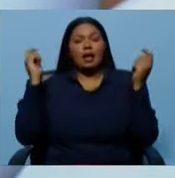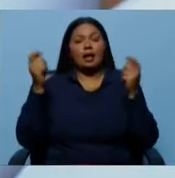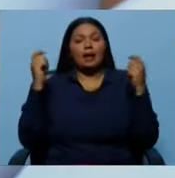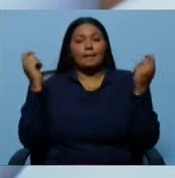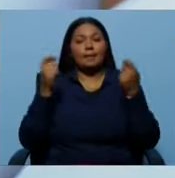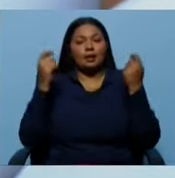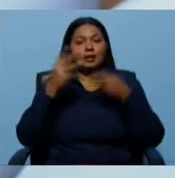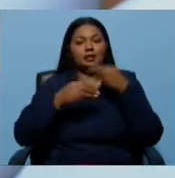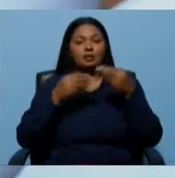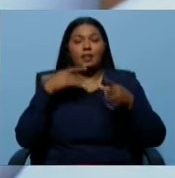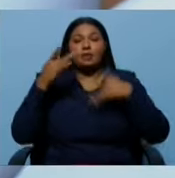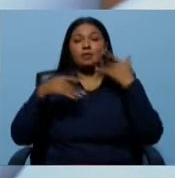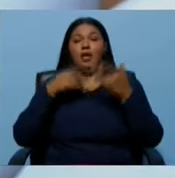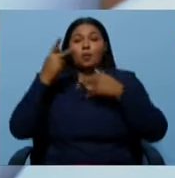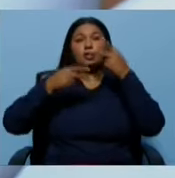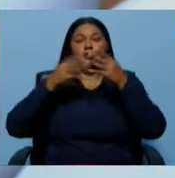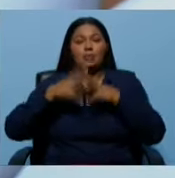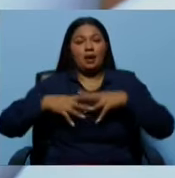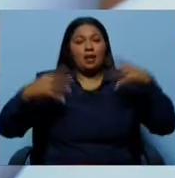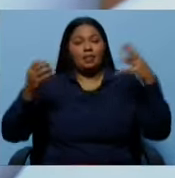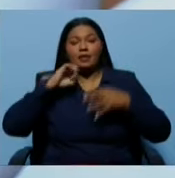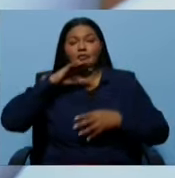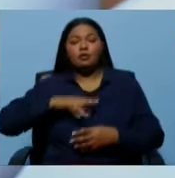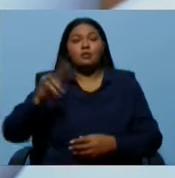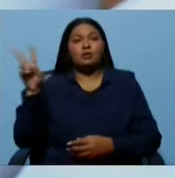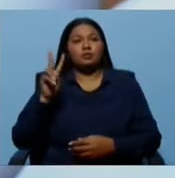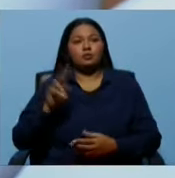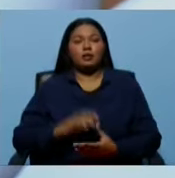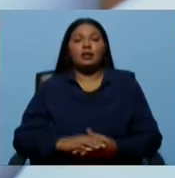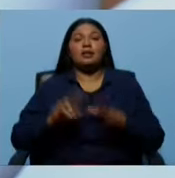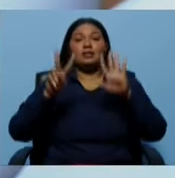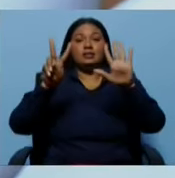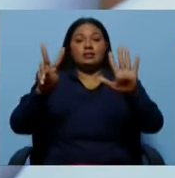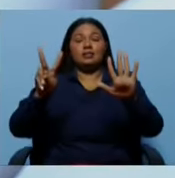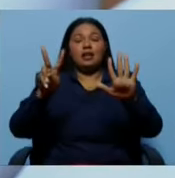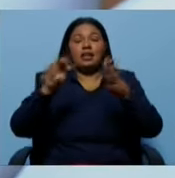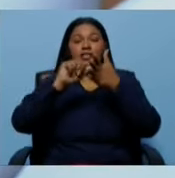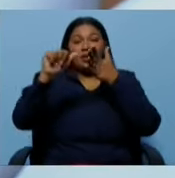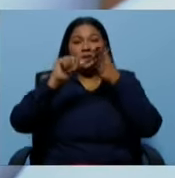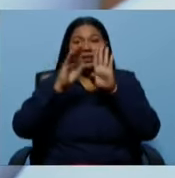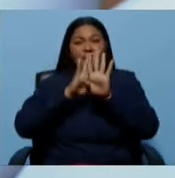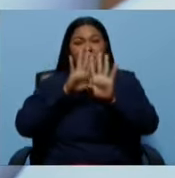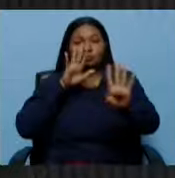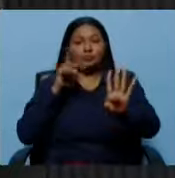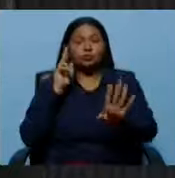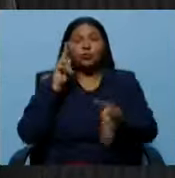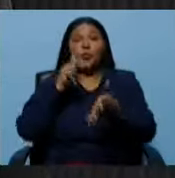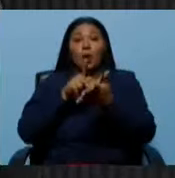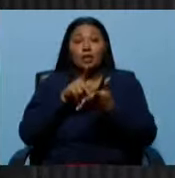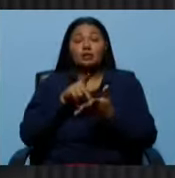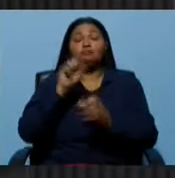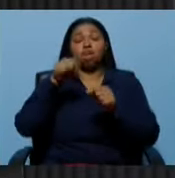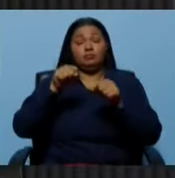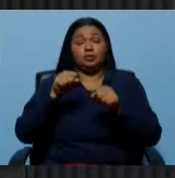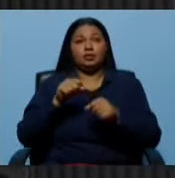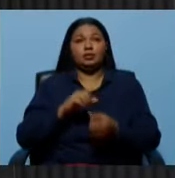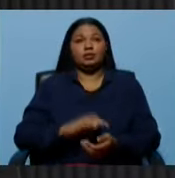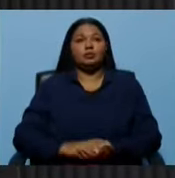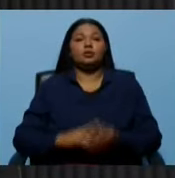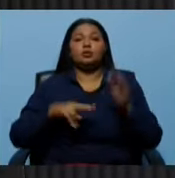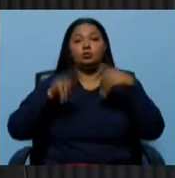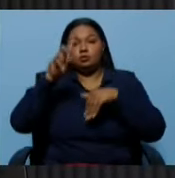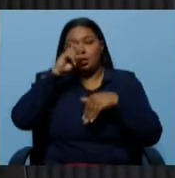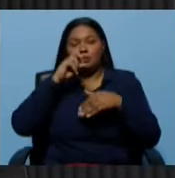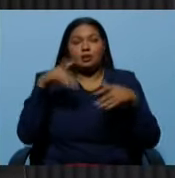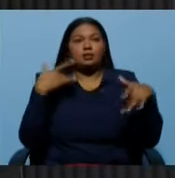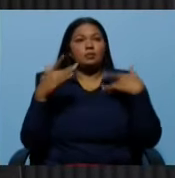actos políticos más grandes de la historia de Venezuela, 7 avenidas. ¿Cómo está? ¿Qué recuerda de aquel momento? Sí, correcto. 12 años de un